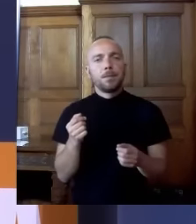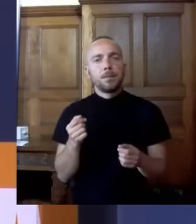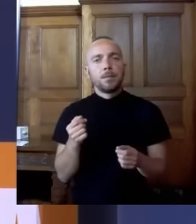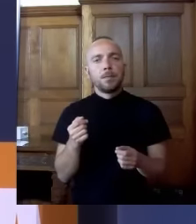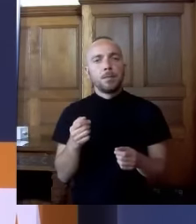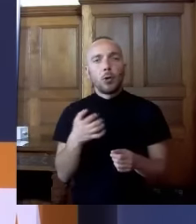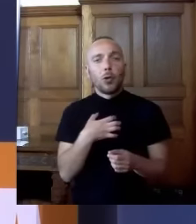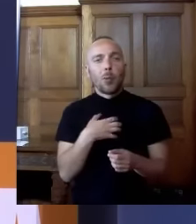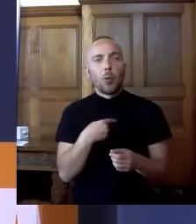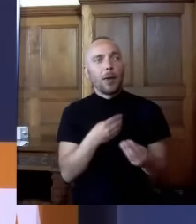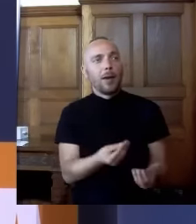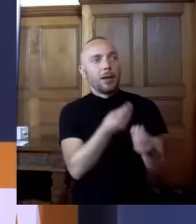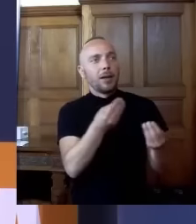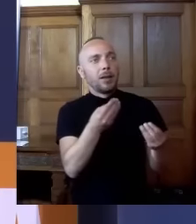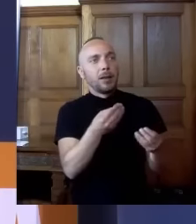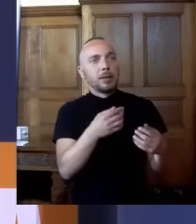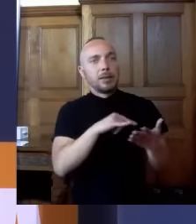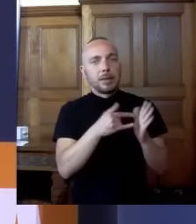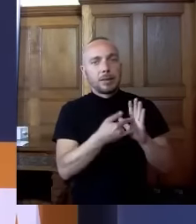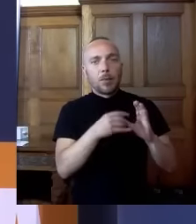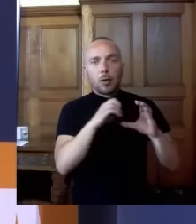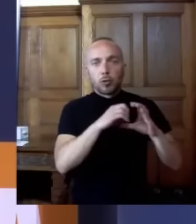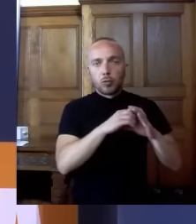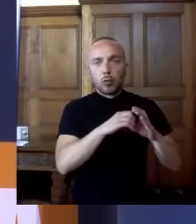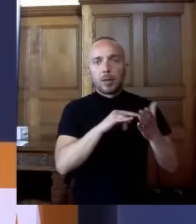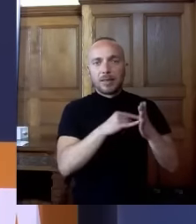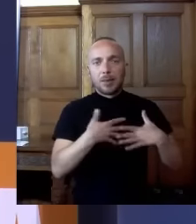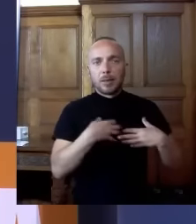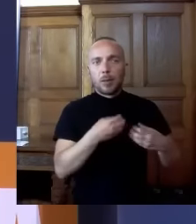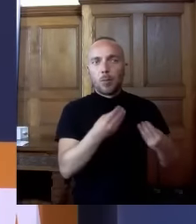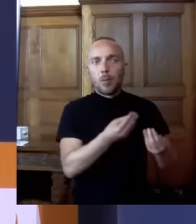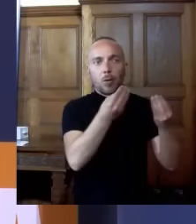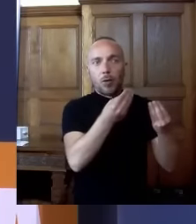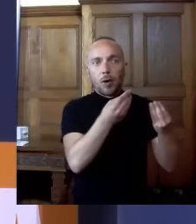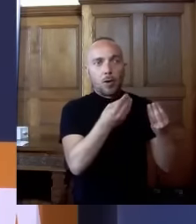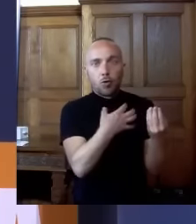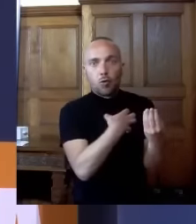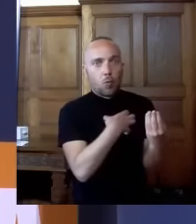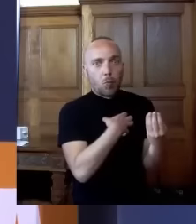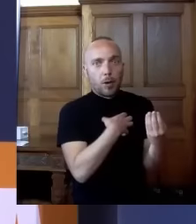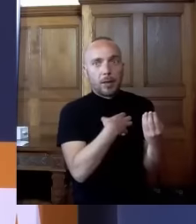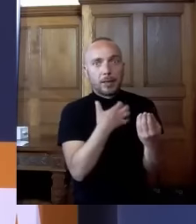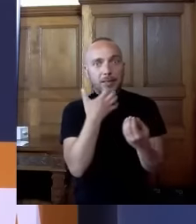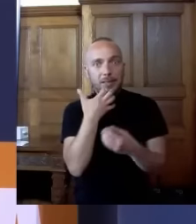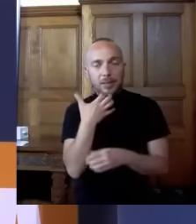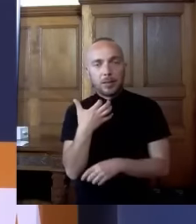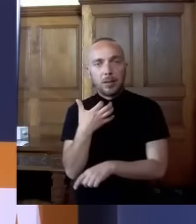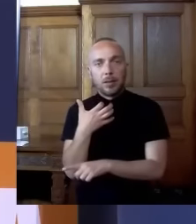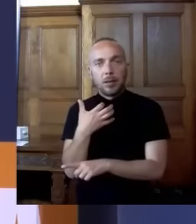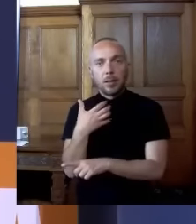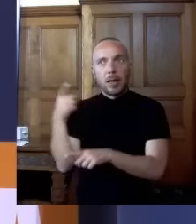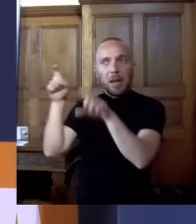da osasun hoba eta osakidetza hoba hau konpa osasun